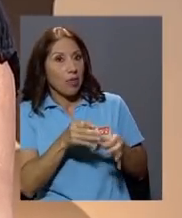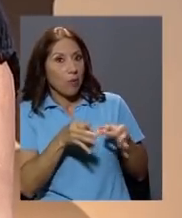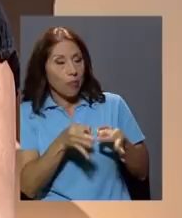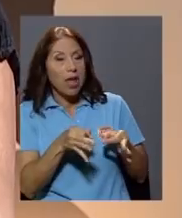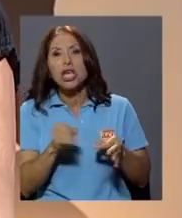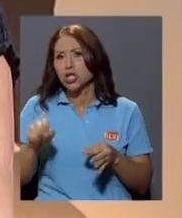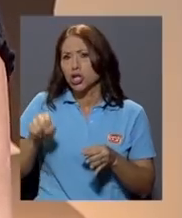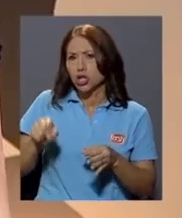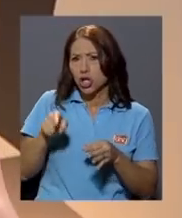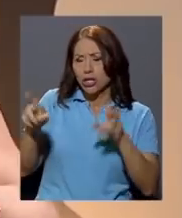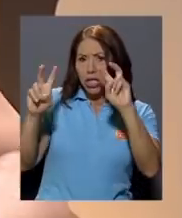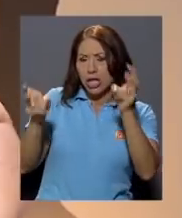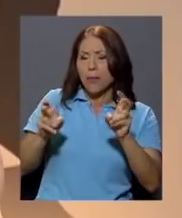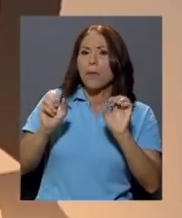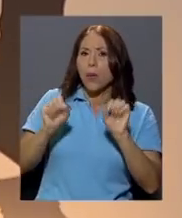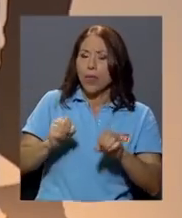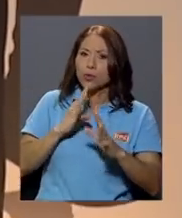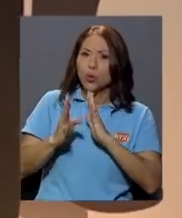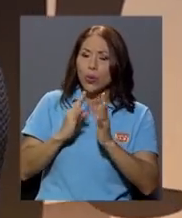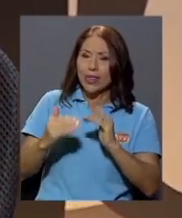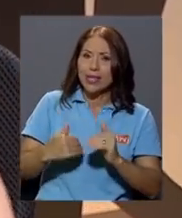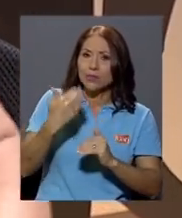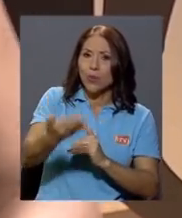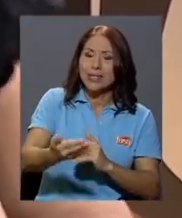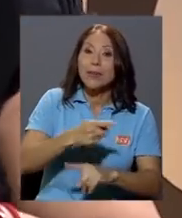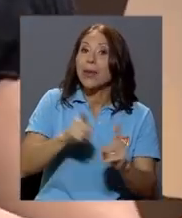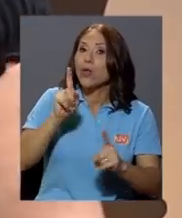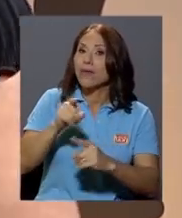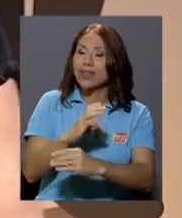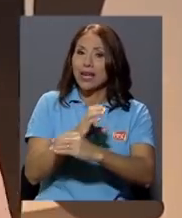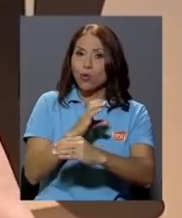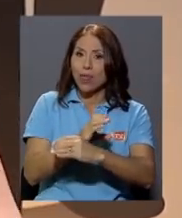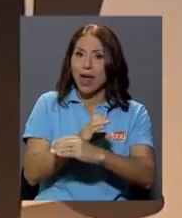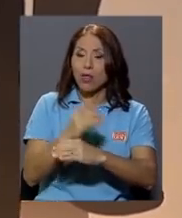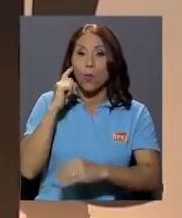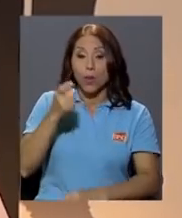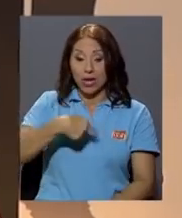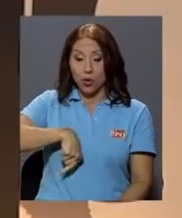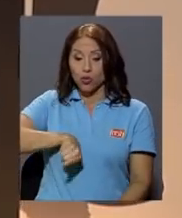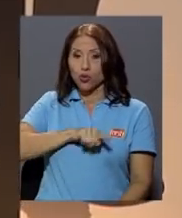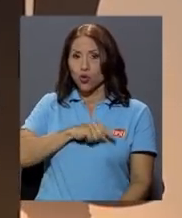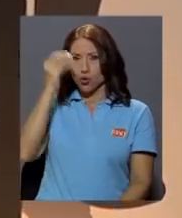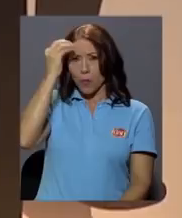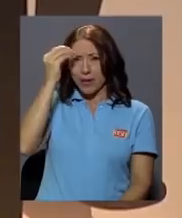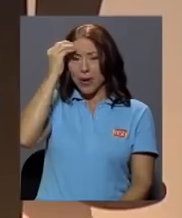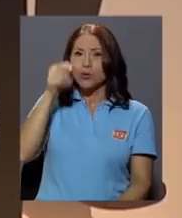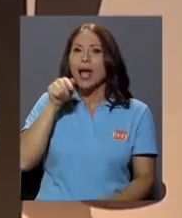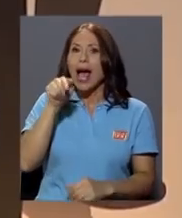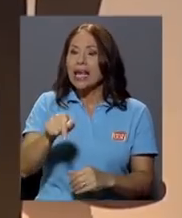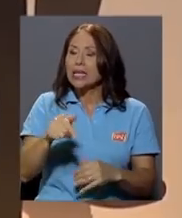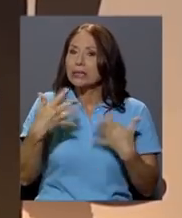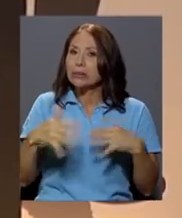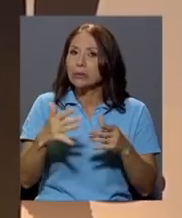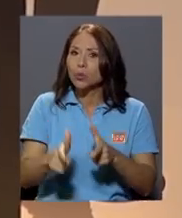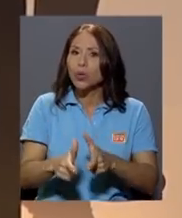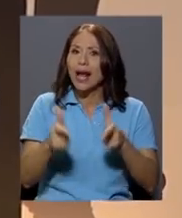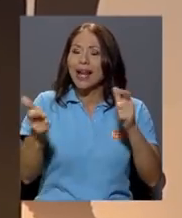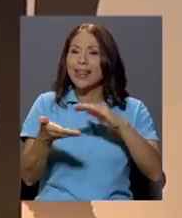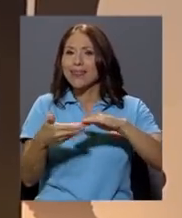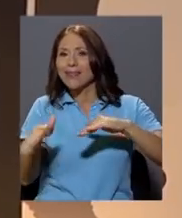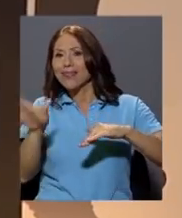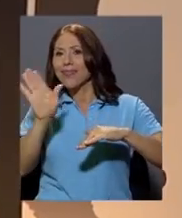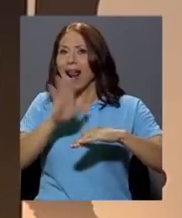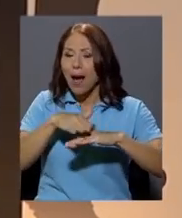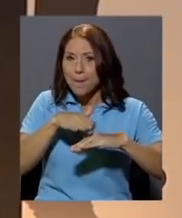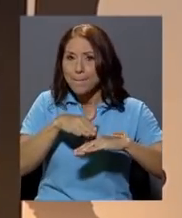uh-huh. podemos desarrollarlo, uh-huh. pero yo creo que hay que tener cuidado porque a criterio nuestro, aquí hay una gran trampa y